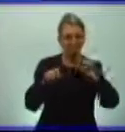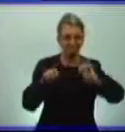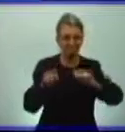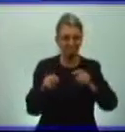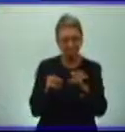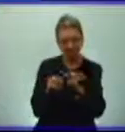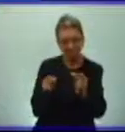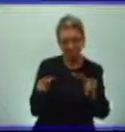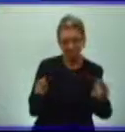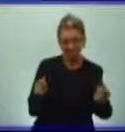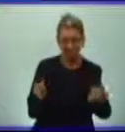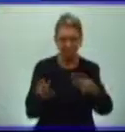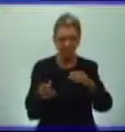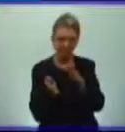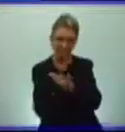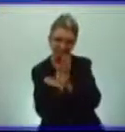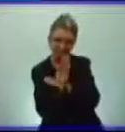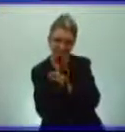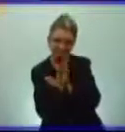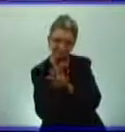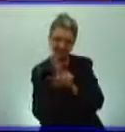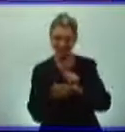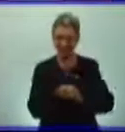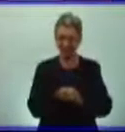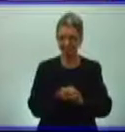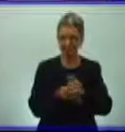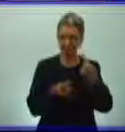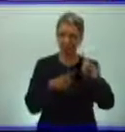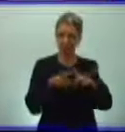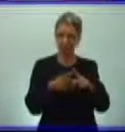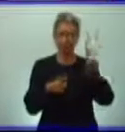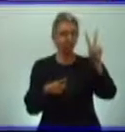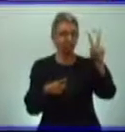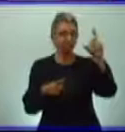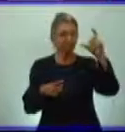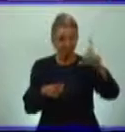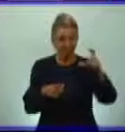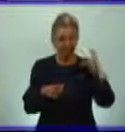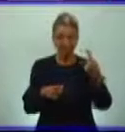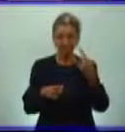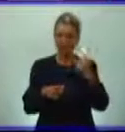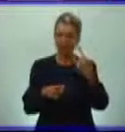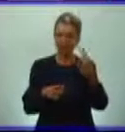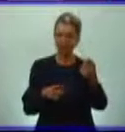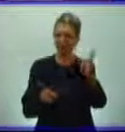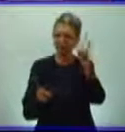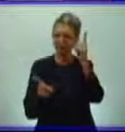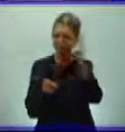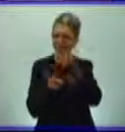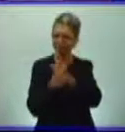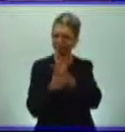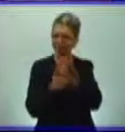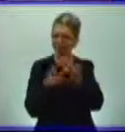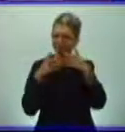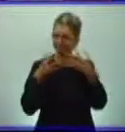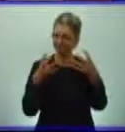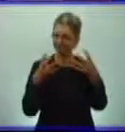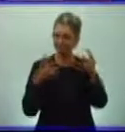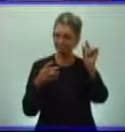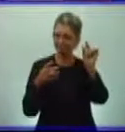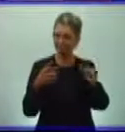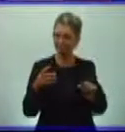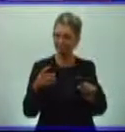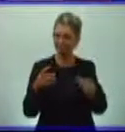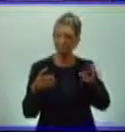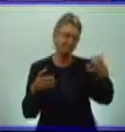que vamos a visitar será Villa Clara. Allí nos encontramos como figura destacada